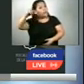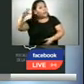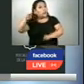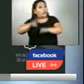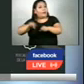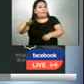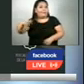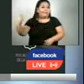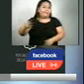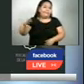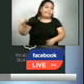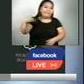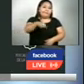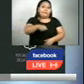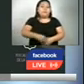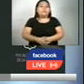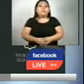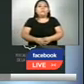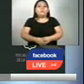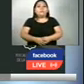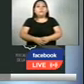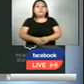$230,000.